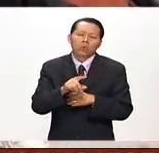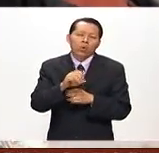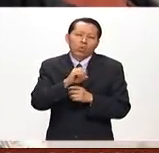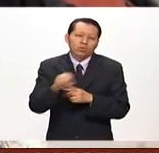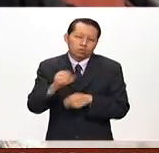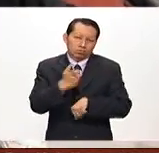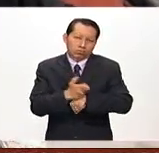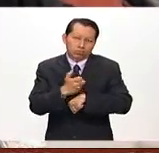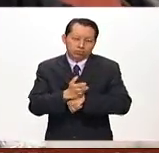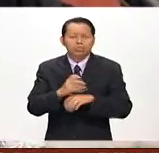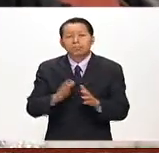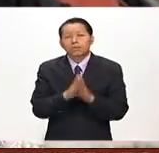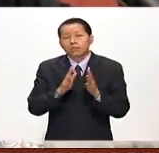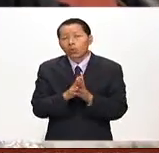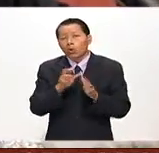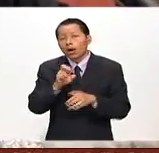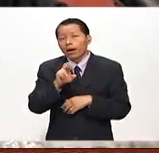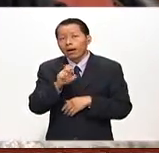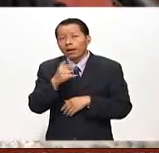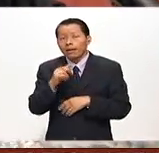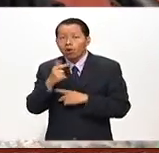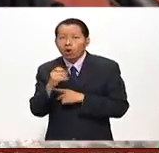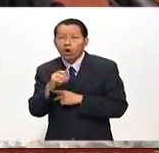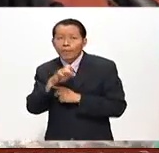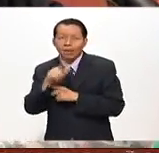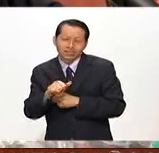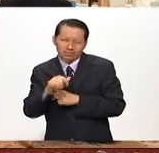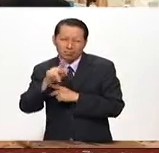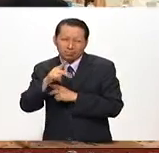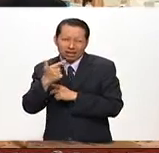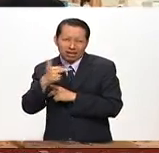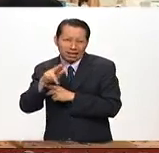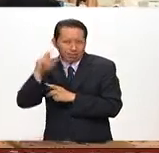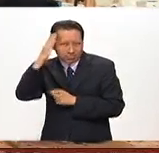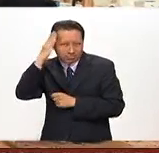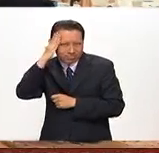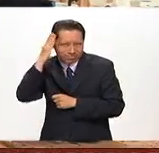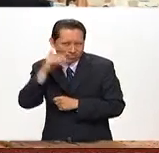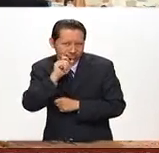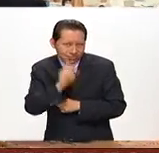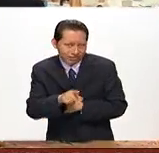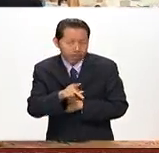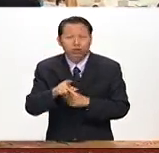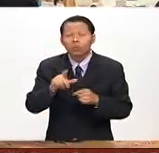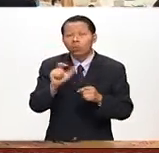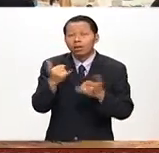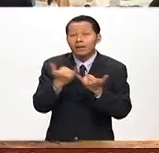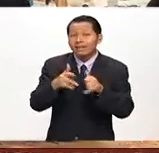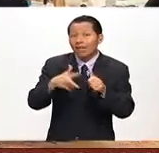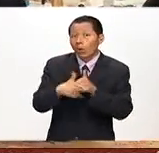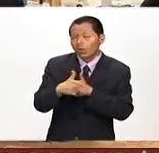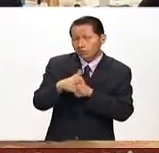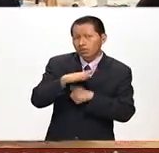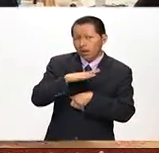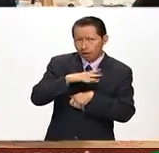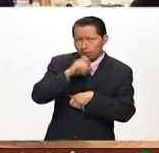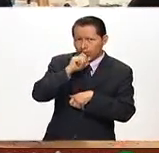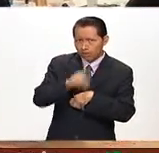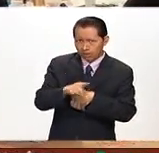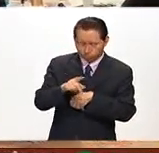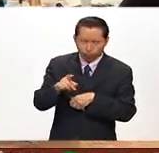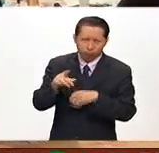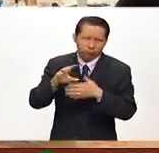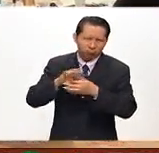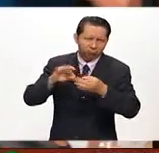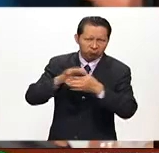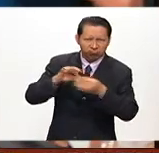que participó Arely Gómez, procuradora general de la República. En la sesión inaugural, la fiscal mexicana destacó los